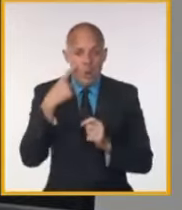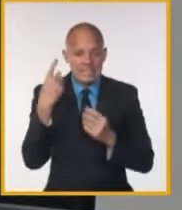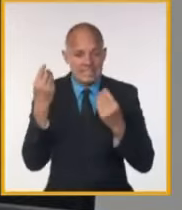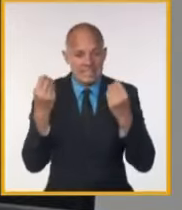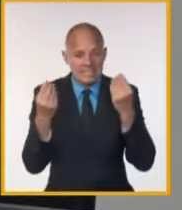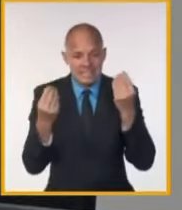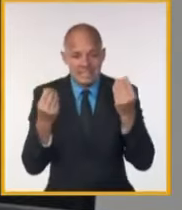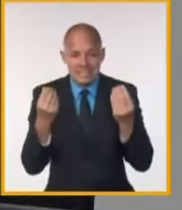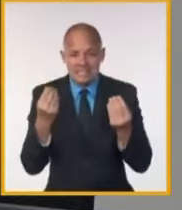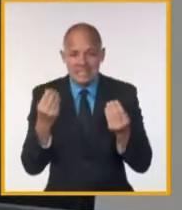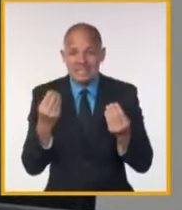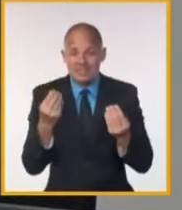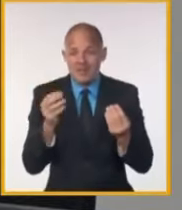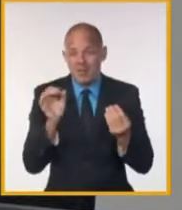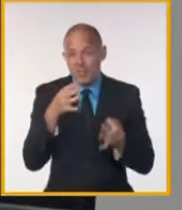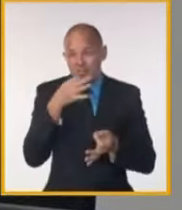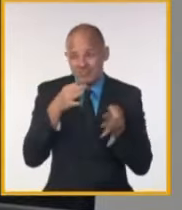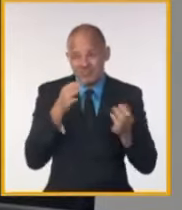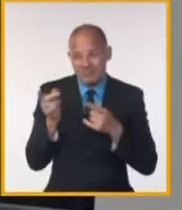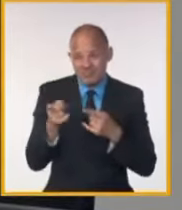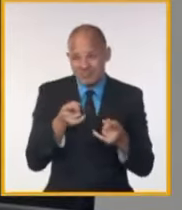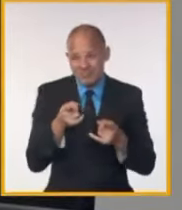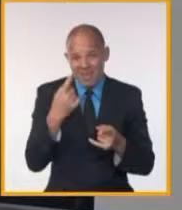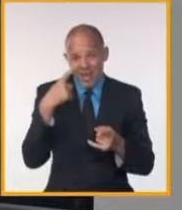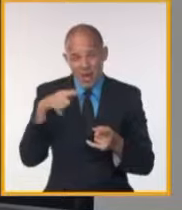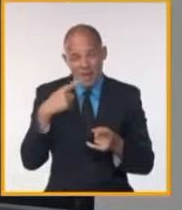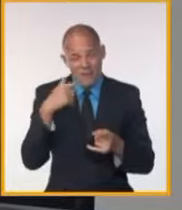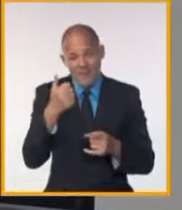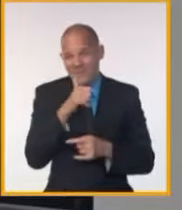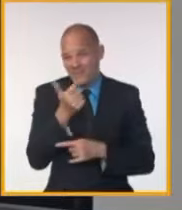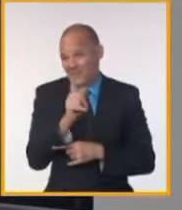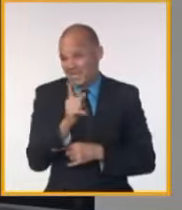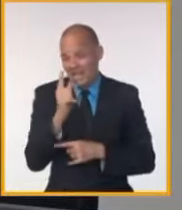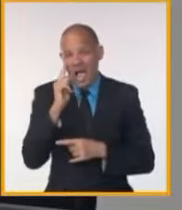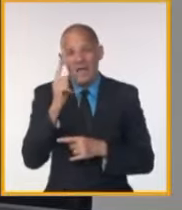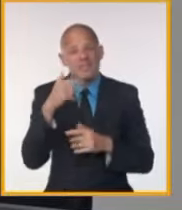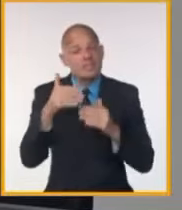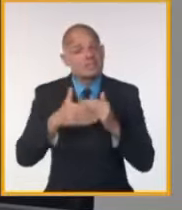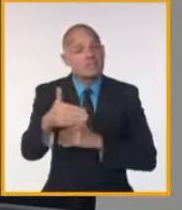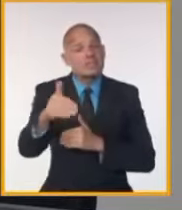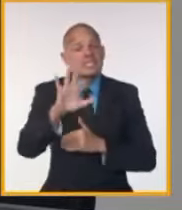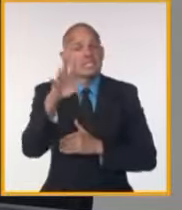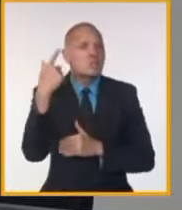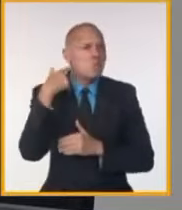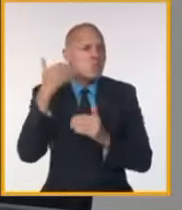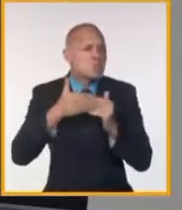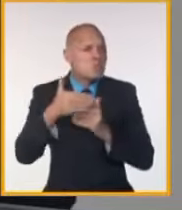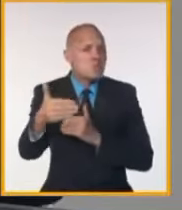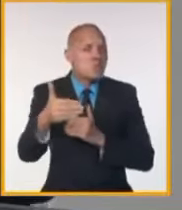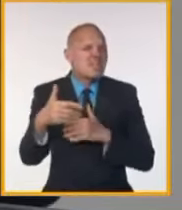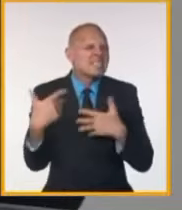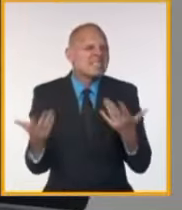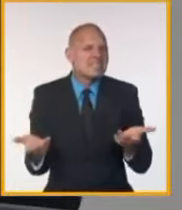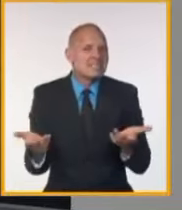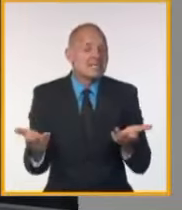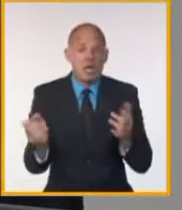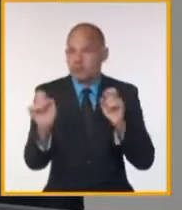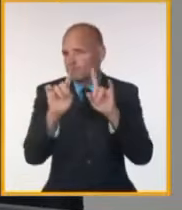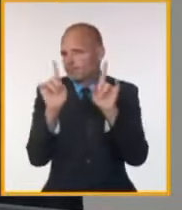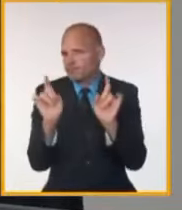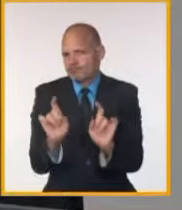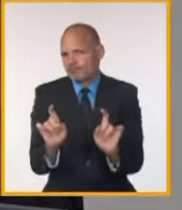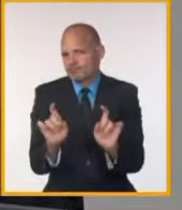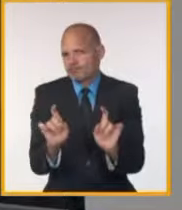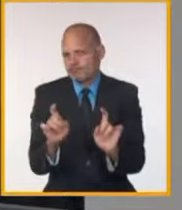p bien decía muy comprometida para los próximos 5 años las próximas elecciones que ya ahorita están otra